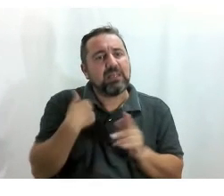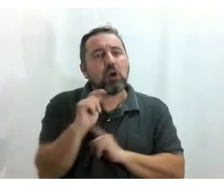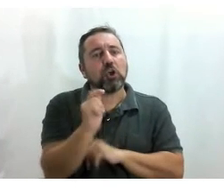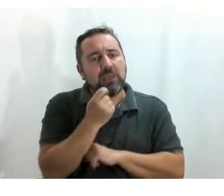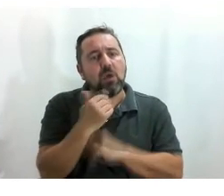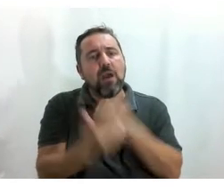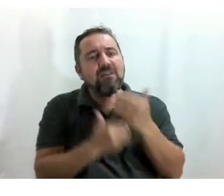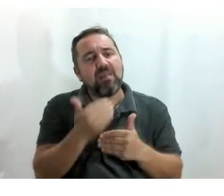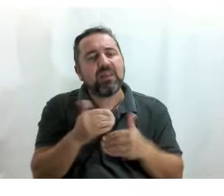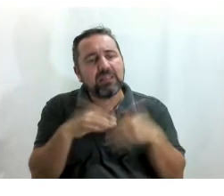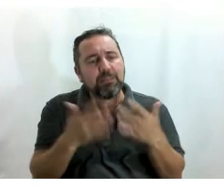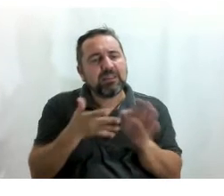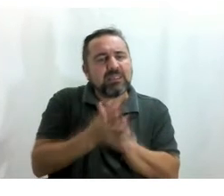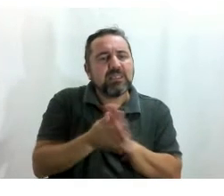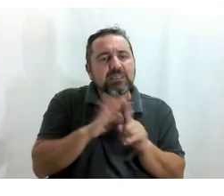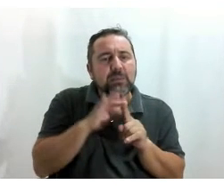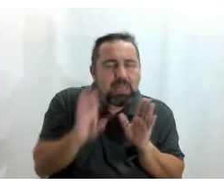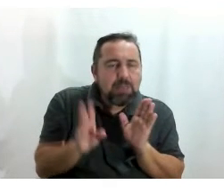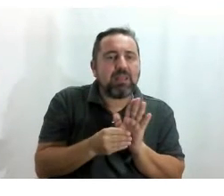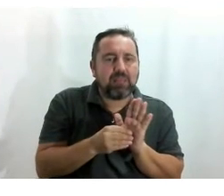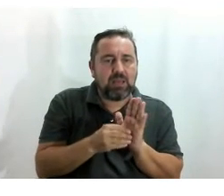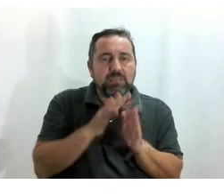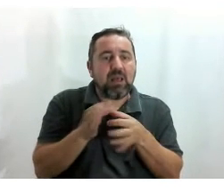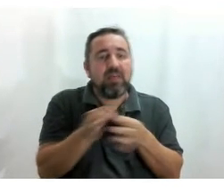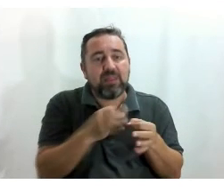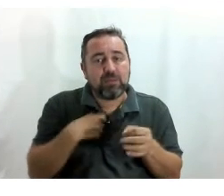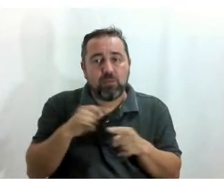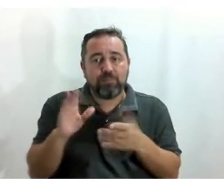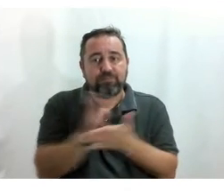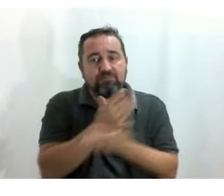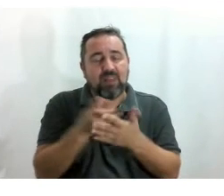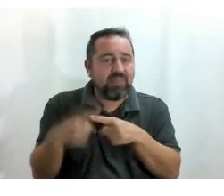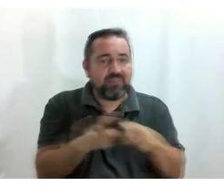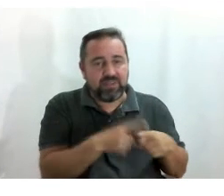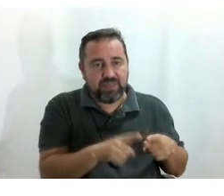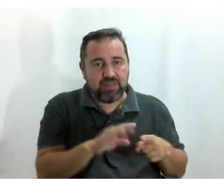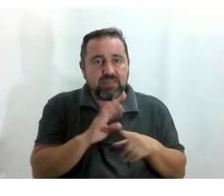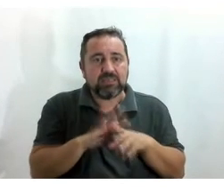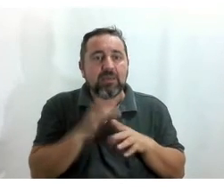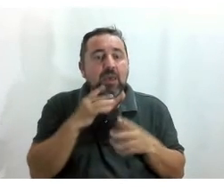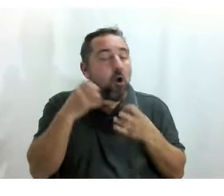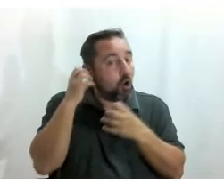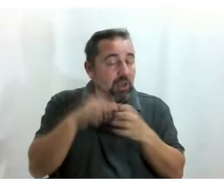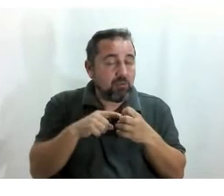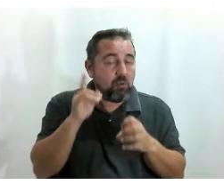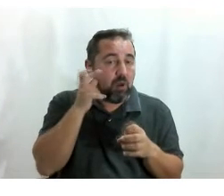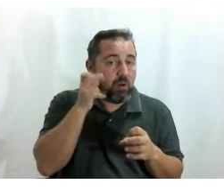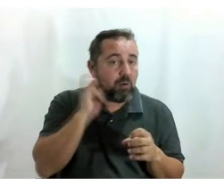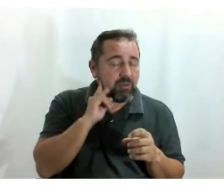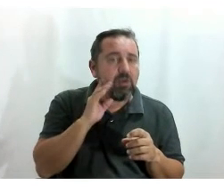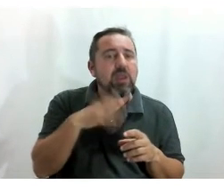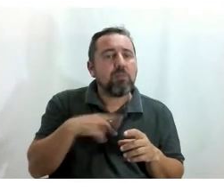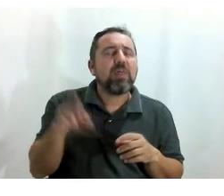en el sentido de implantar esta célula que ya hemos diferenciado en el órgano auditivo e incluso conseguir una